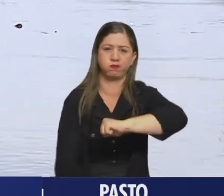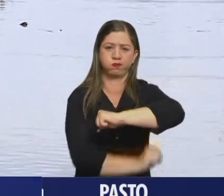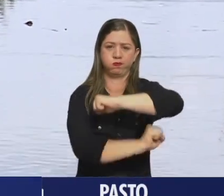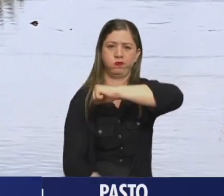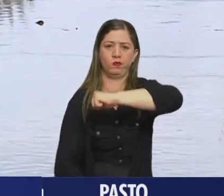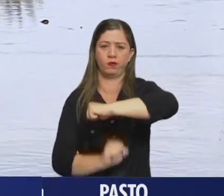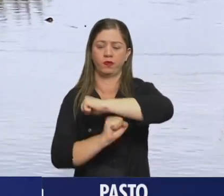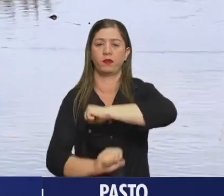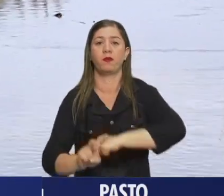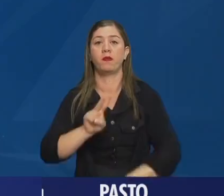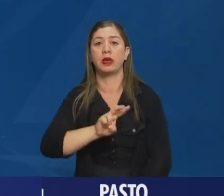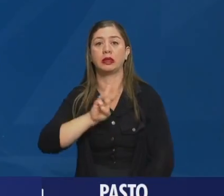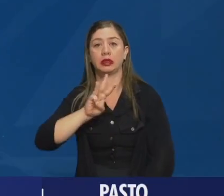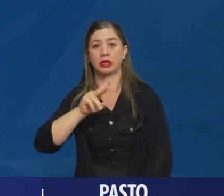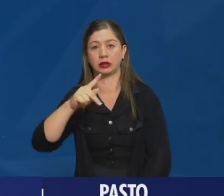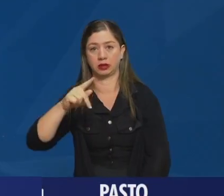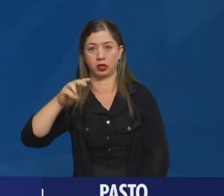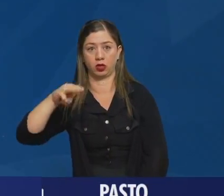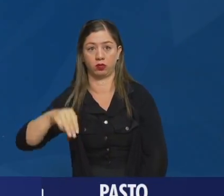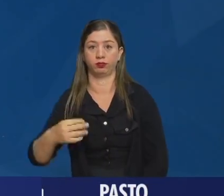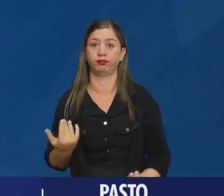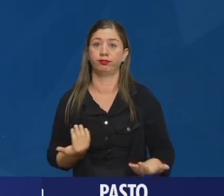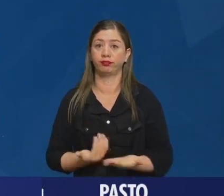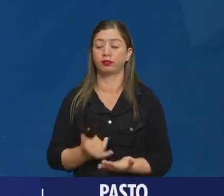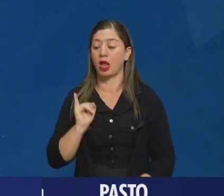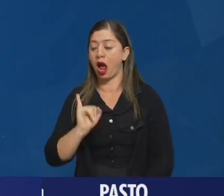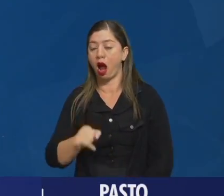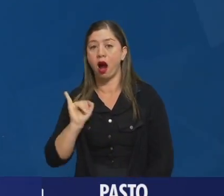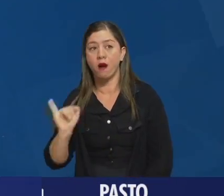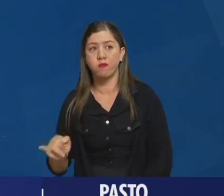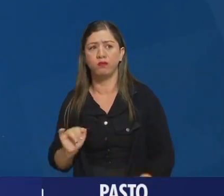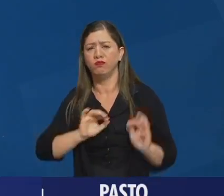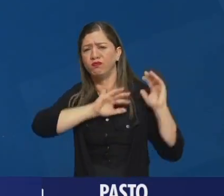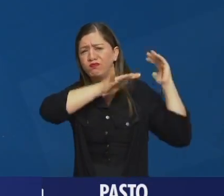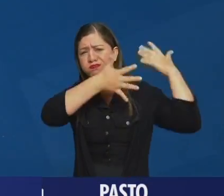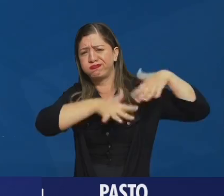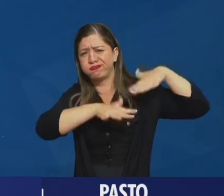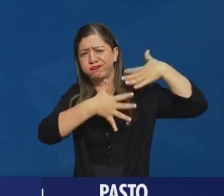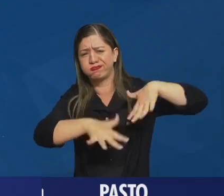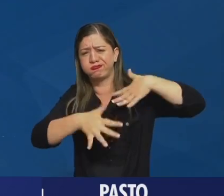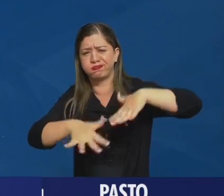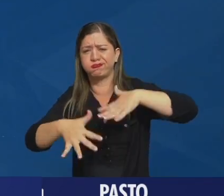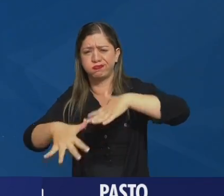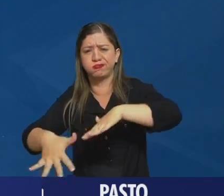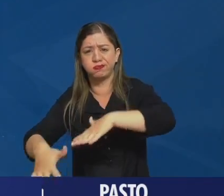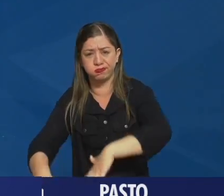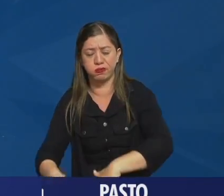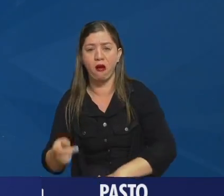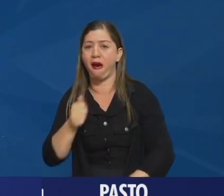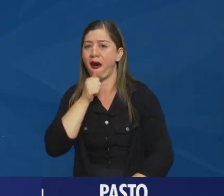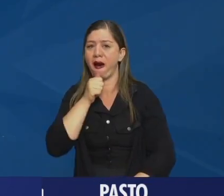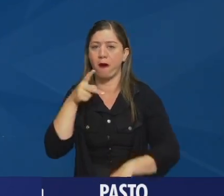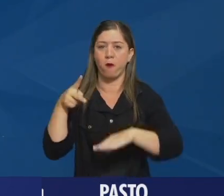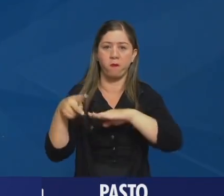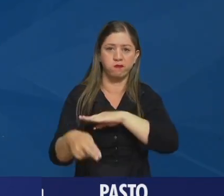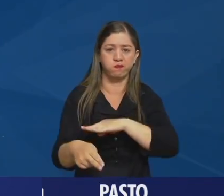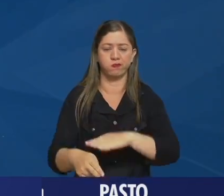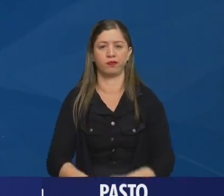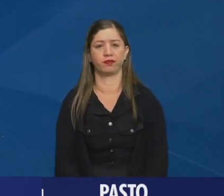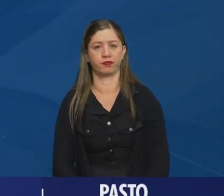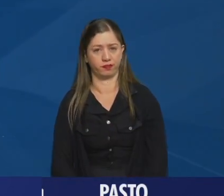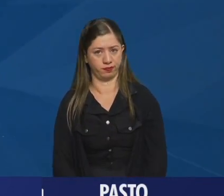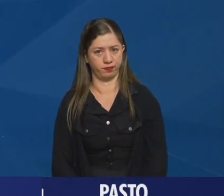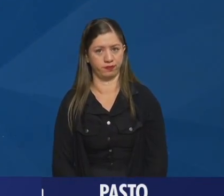23 kilómetros al día de hoy. Mientras tanto, en zona rural de Jamundí, una avalancha tiene a varias poblaciones sin el servicio de agua potable. Los